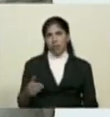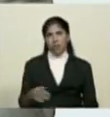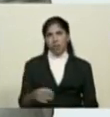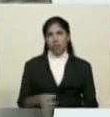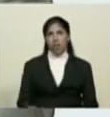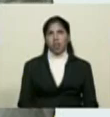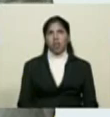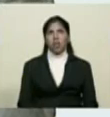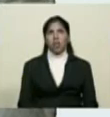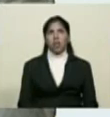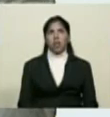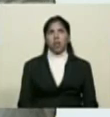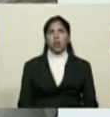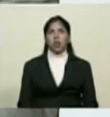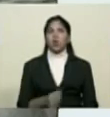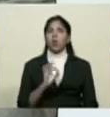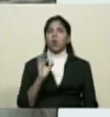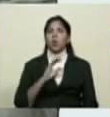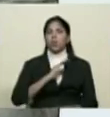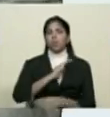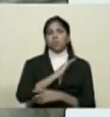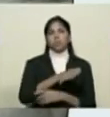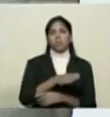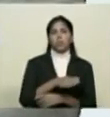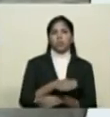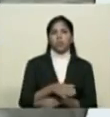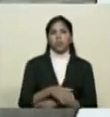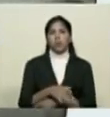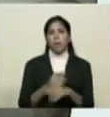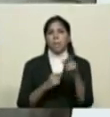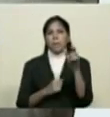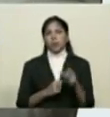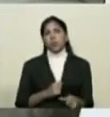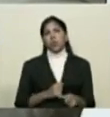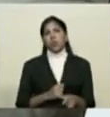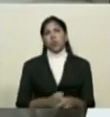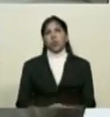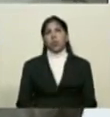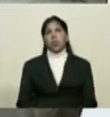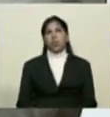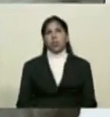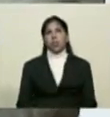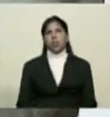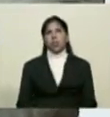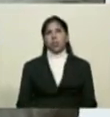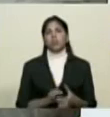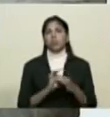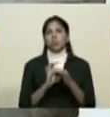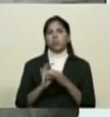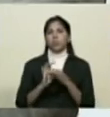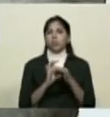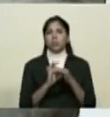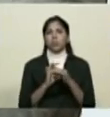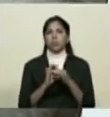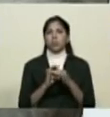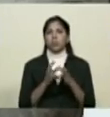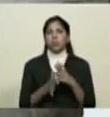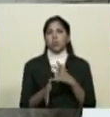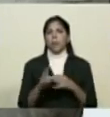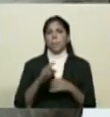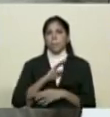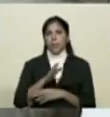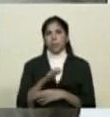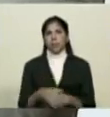enjuiciar a personas que pudieran estar sujetas a eso, pues a juicios de carácter penal. En